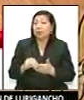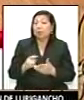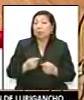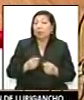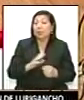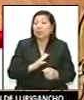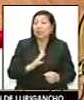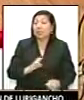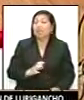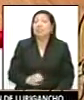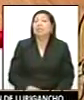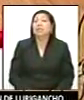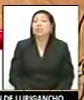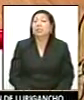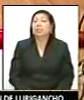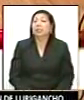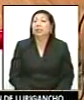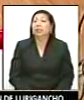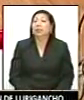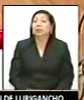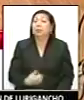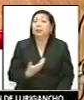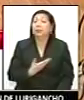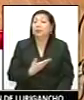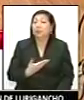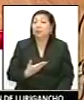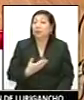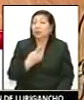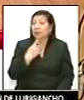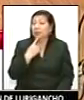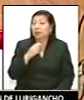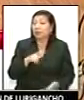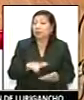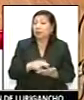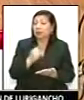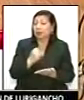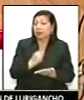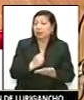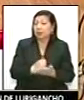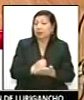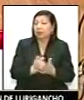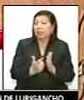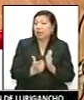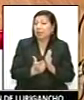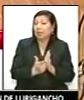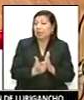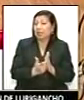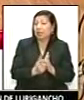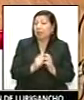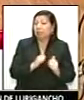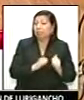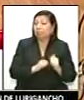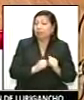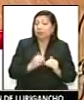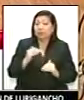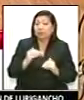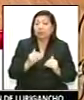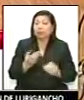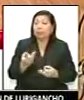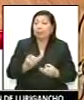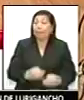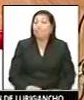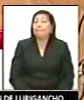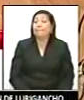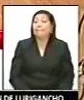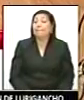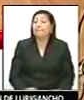del Estado. La observación del Poder Ejecutivo señala que la aprobación de la autógrafa de la ley afectaría el equilibrio de presupuesto